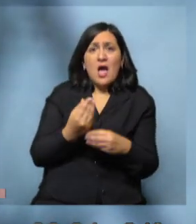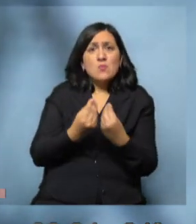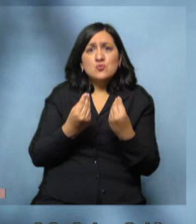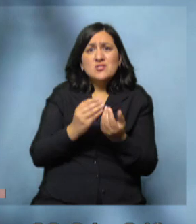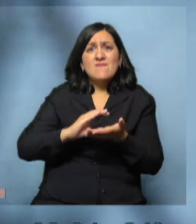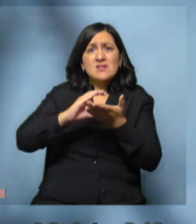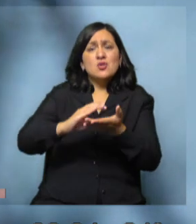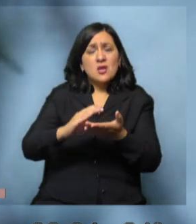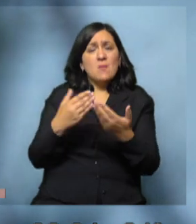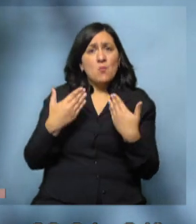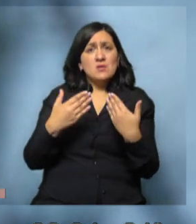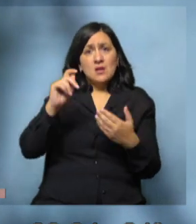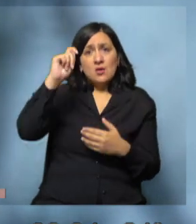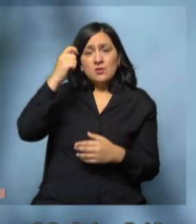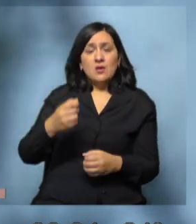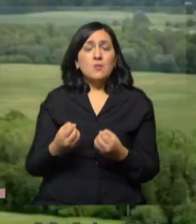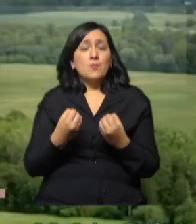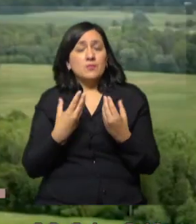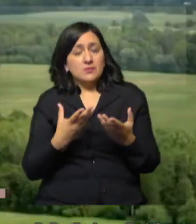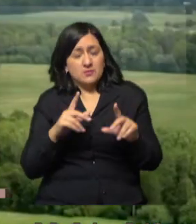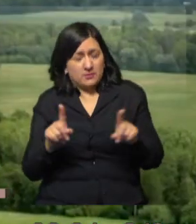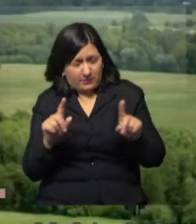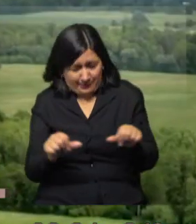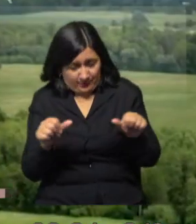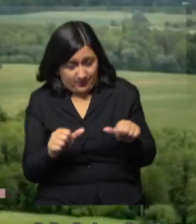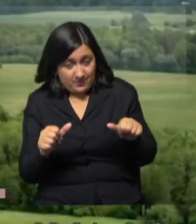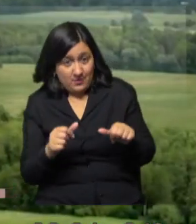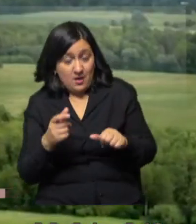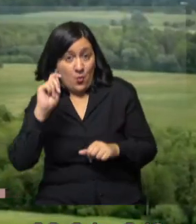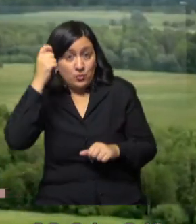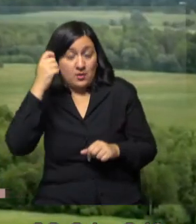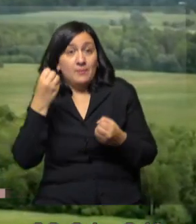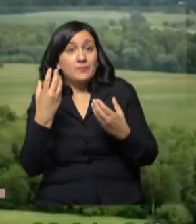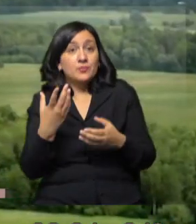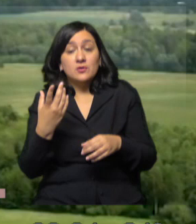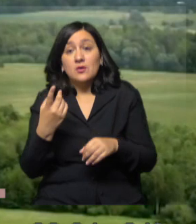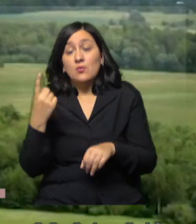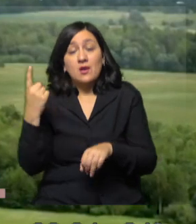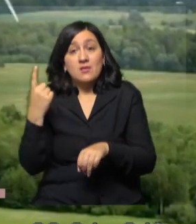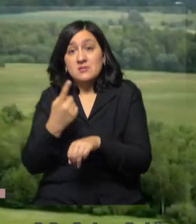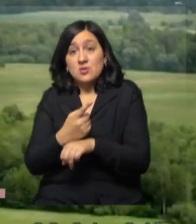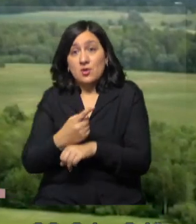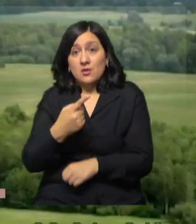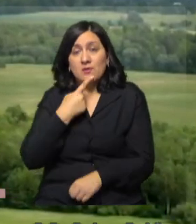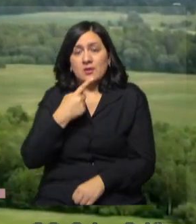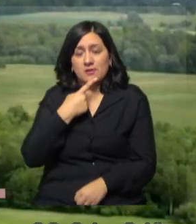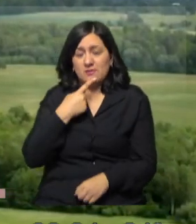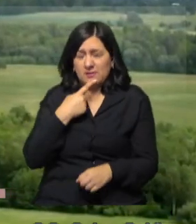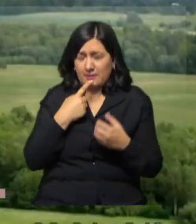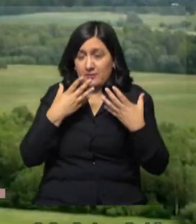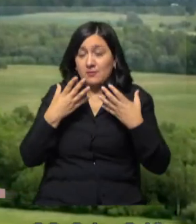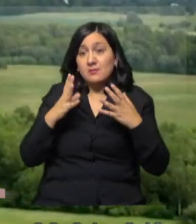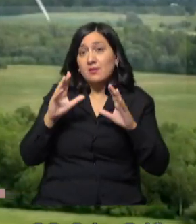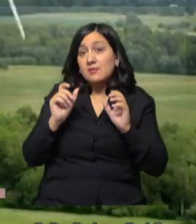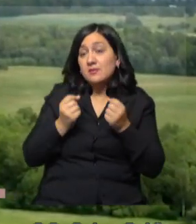UTE. ¿Por qué no lo hizo anteriormente? Y porque una decisión expresa, se tomó una decisión, una voluntad política de darle todo el protagonismo